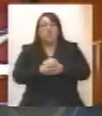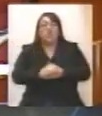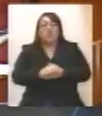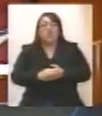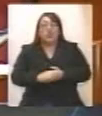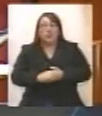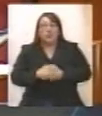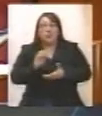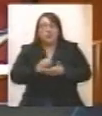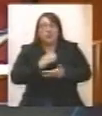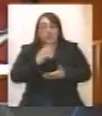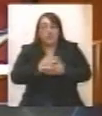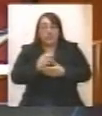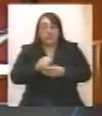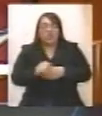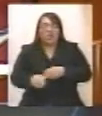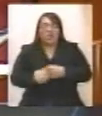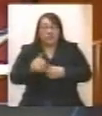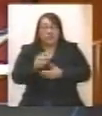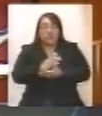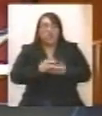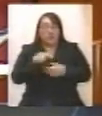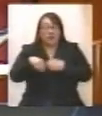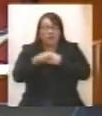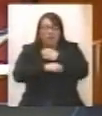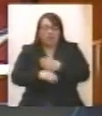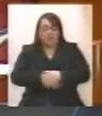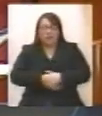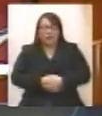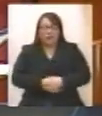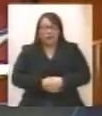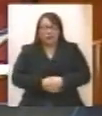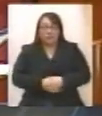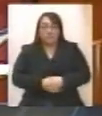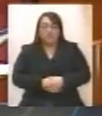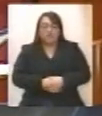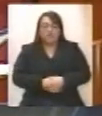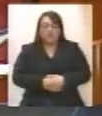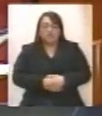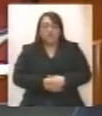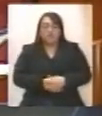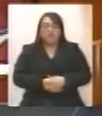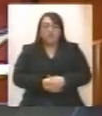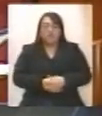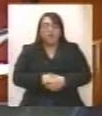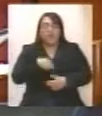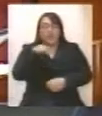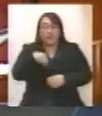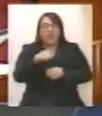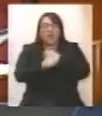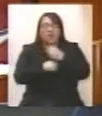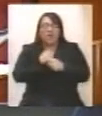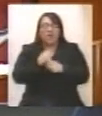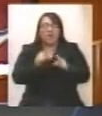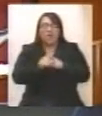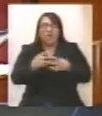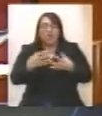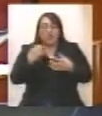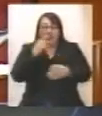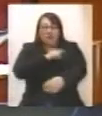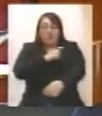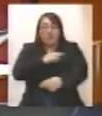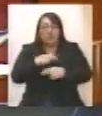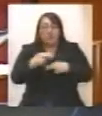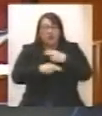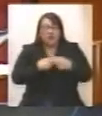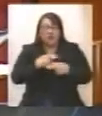mayor incidencia en las principales ciudades del país. El presente año también tenemos previsto fortalecer a nivel